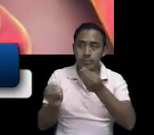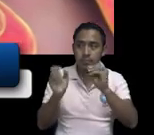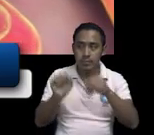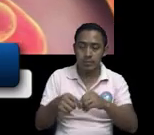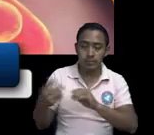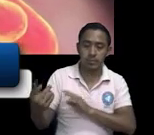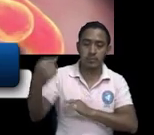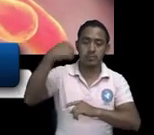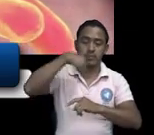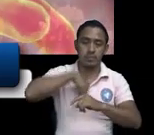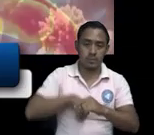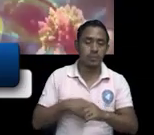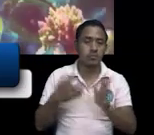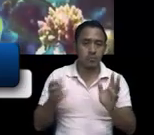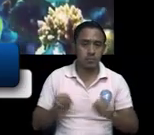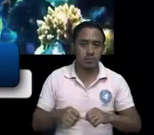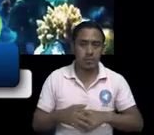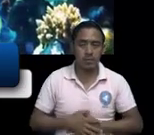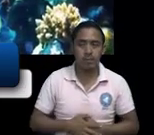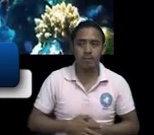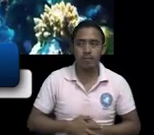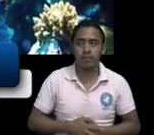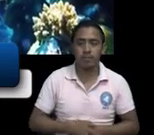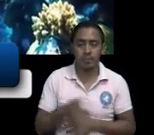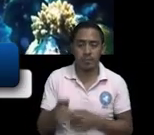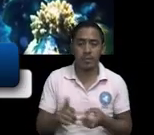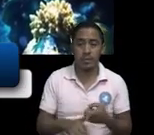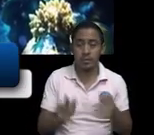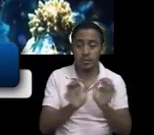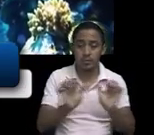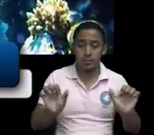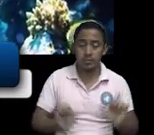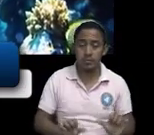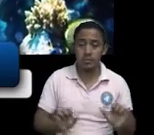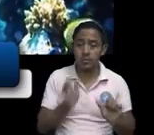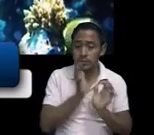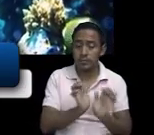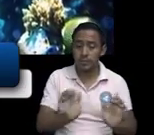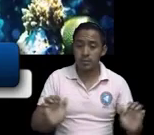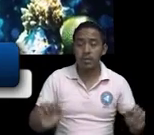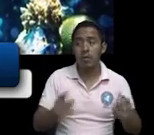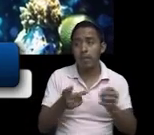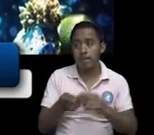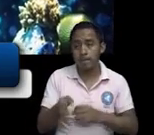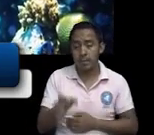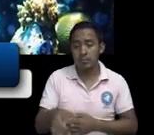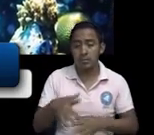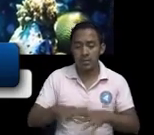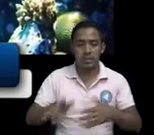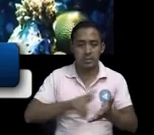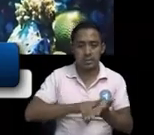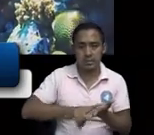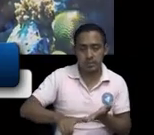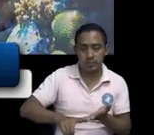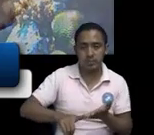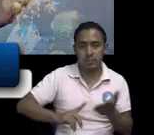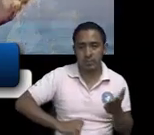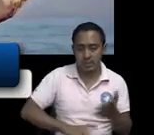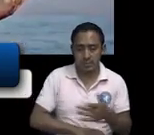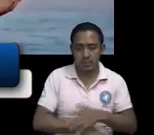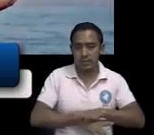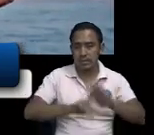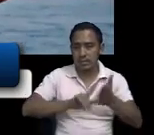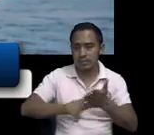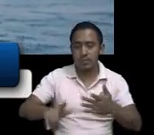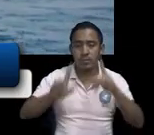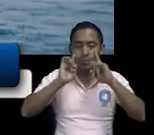parásito salte a nuestro intestino. Y esto es en el caso de los niños, por eso es importante que los niños o el perro esté desparasitado y esté sano y